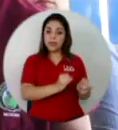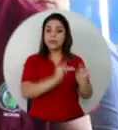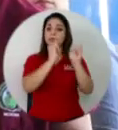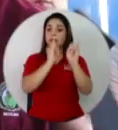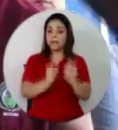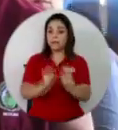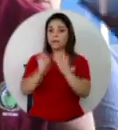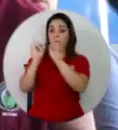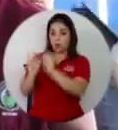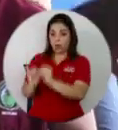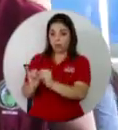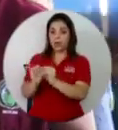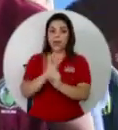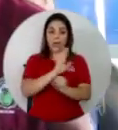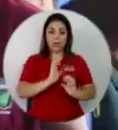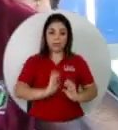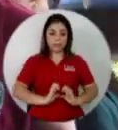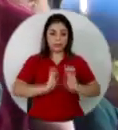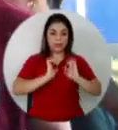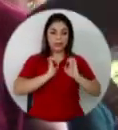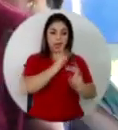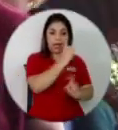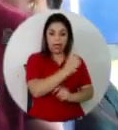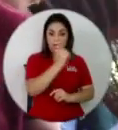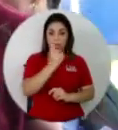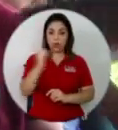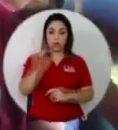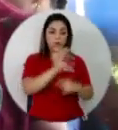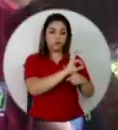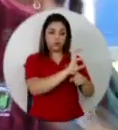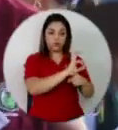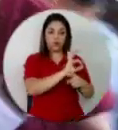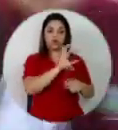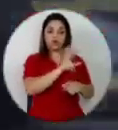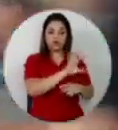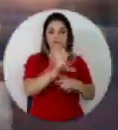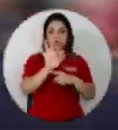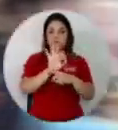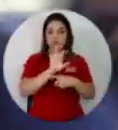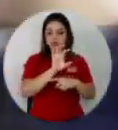propias funciones, modalidad educativa, objetivos,